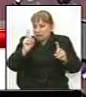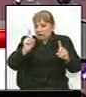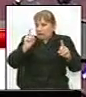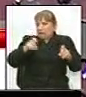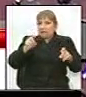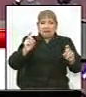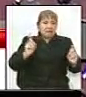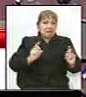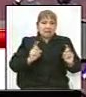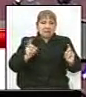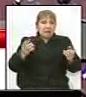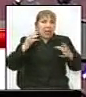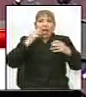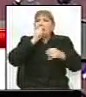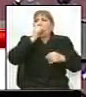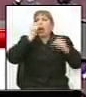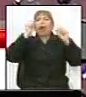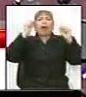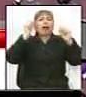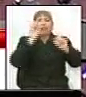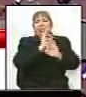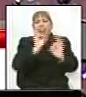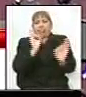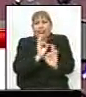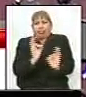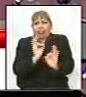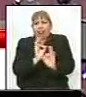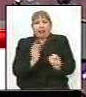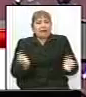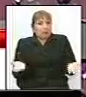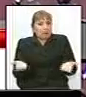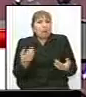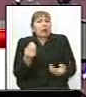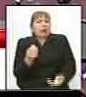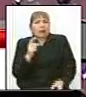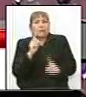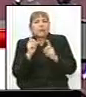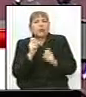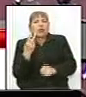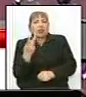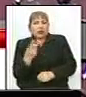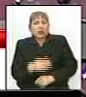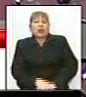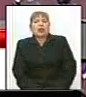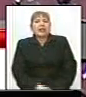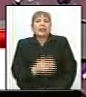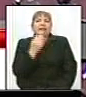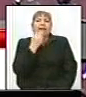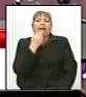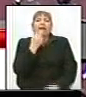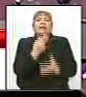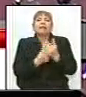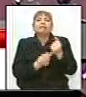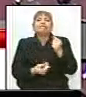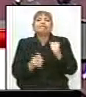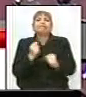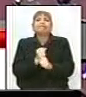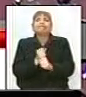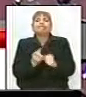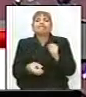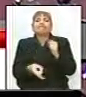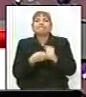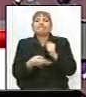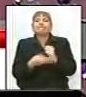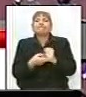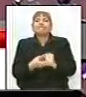muchos se preocupan en hacer campaña, presidente. Yo le pregunto a los dos, ¿quién nos garantiza, presidente, o quién le